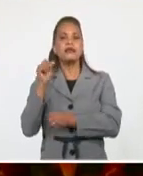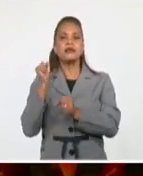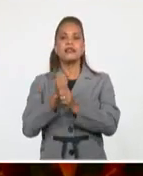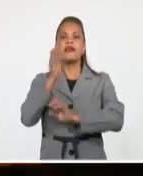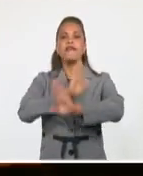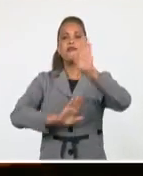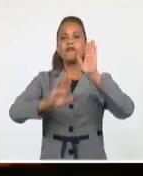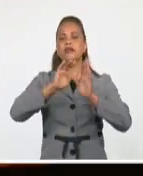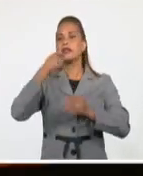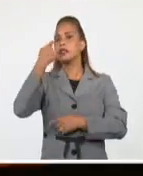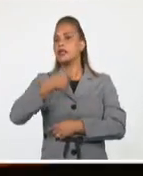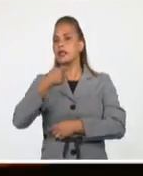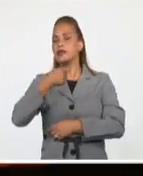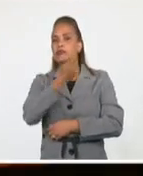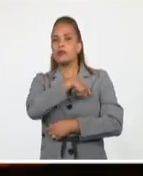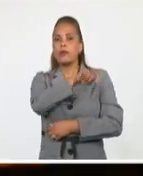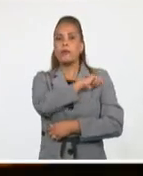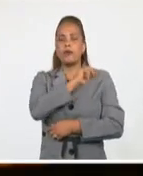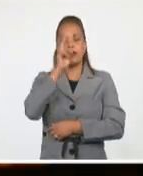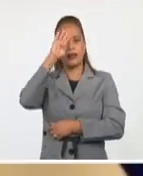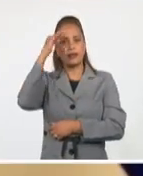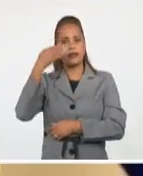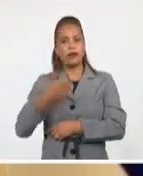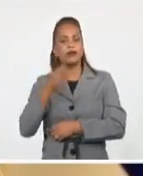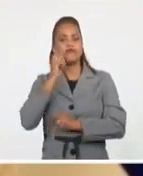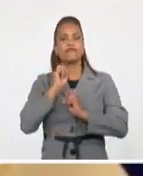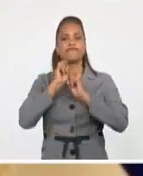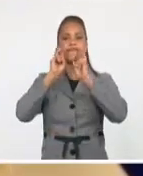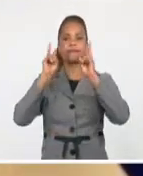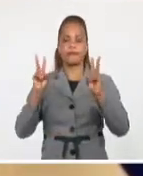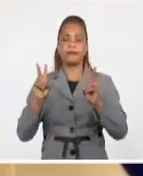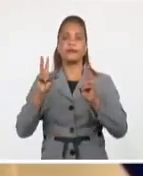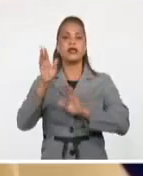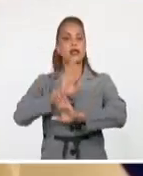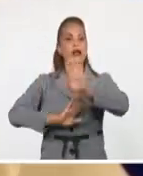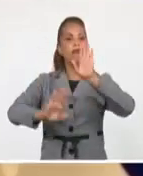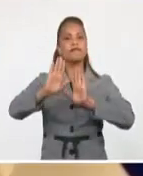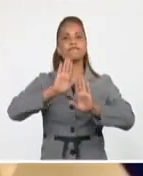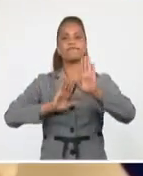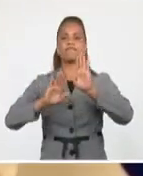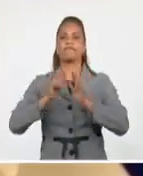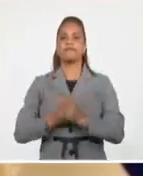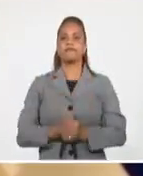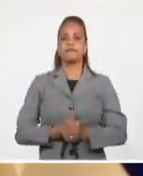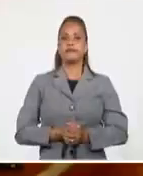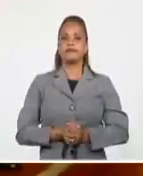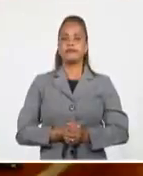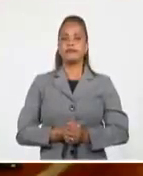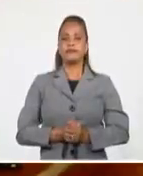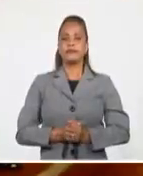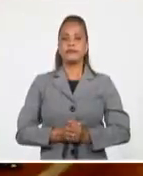pueblo a la salud, a la vida. Desde Venezuela reportamos Raúl Verdesie, Joan